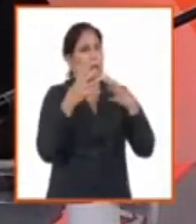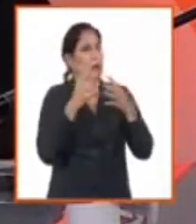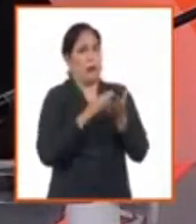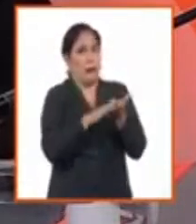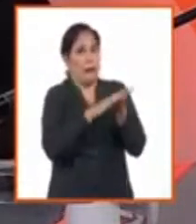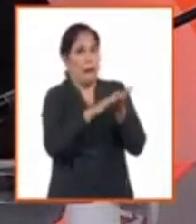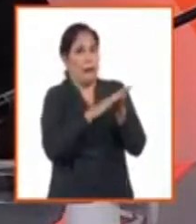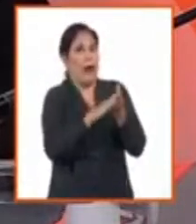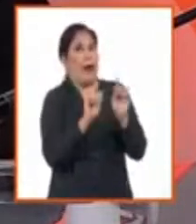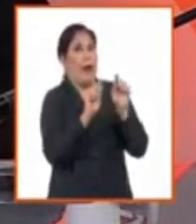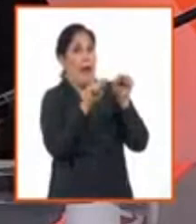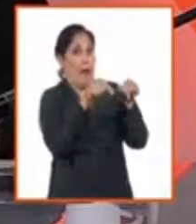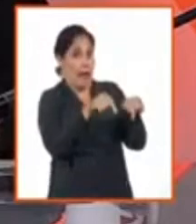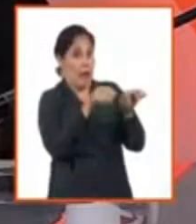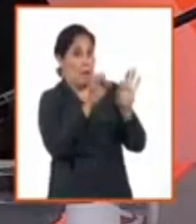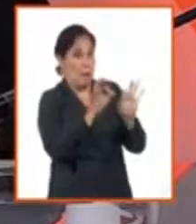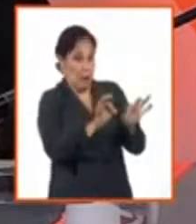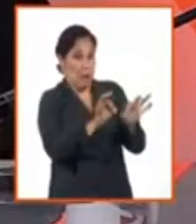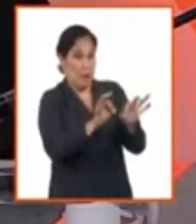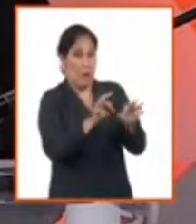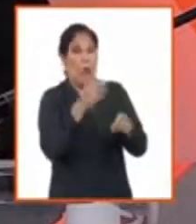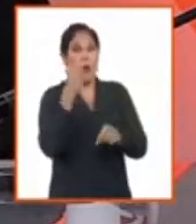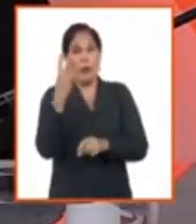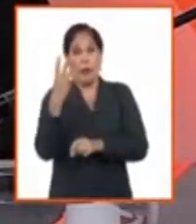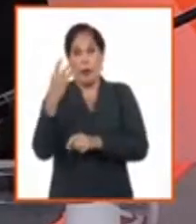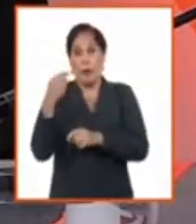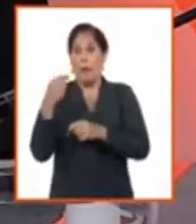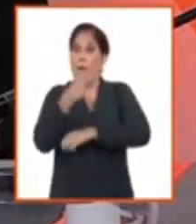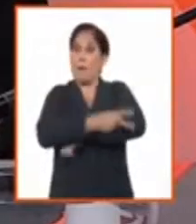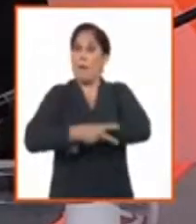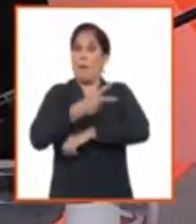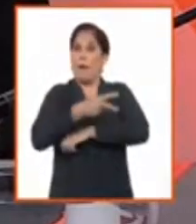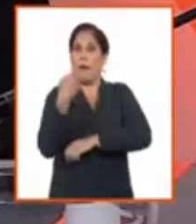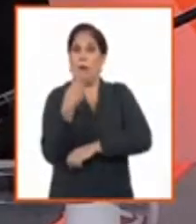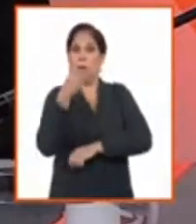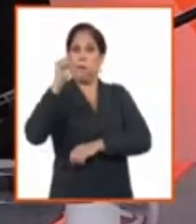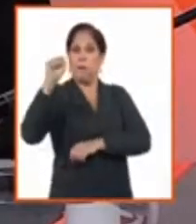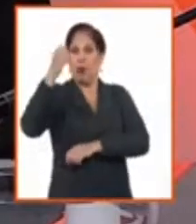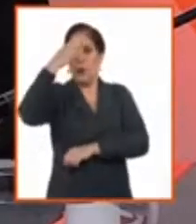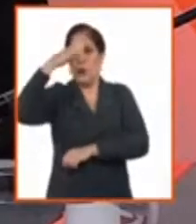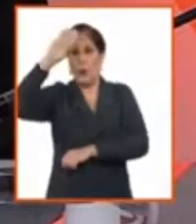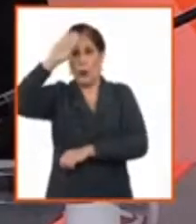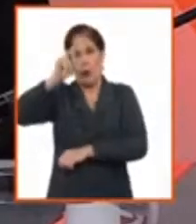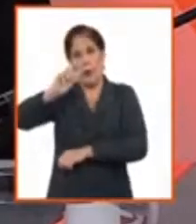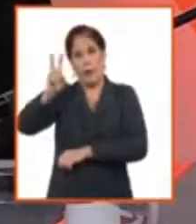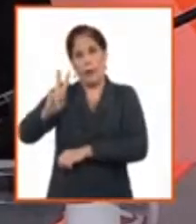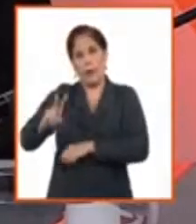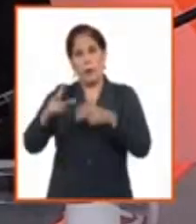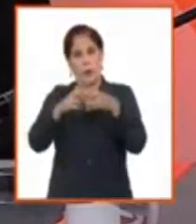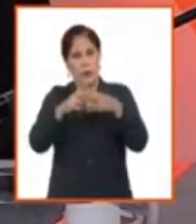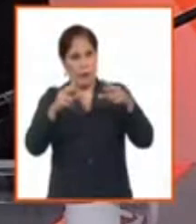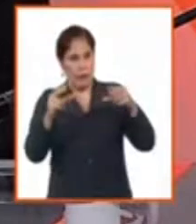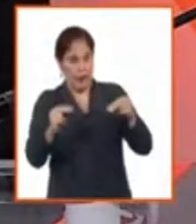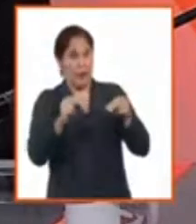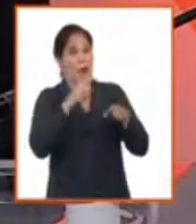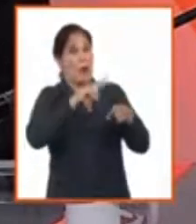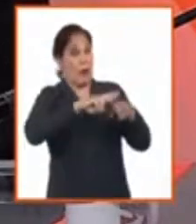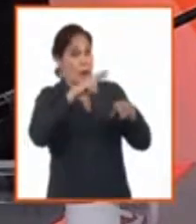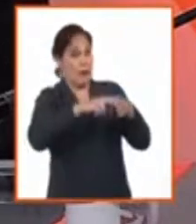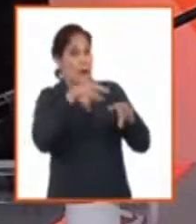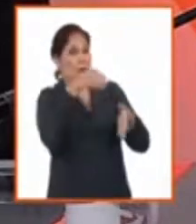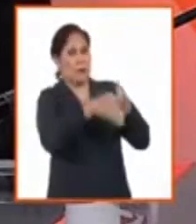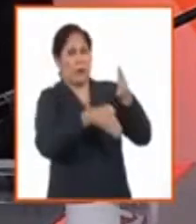allí y también la cumbre de los pueblos llenas de representantes de toda la región que han podido llegar